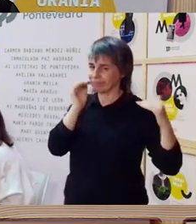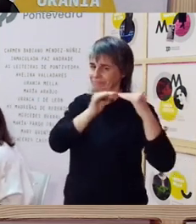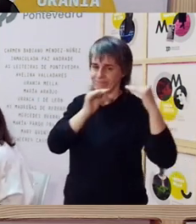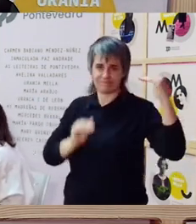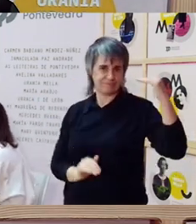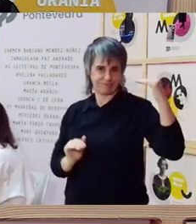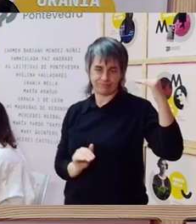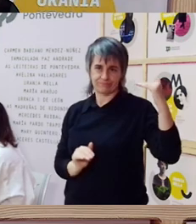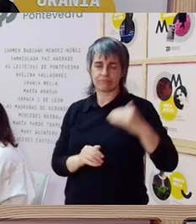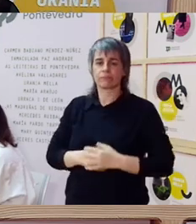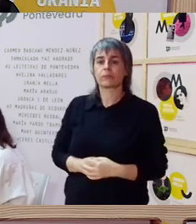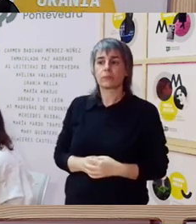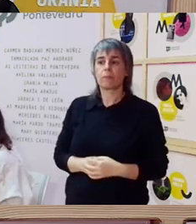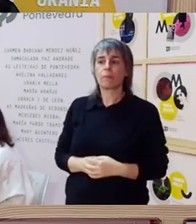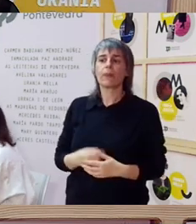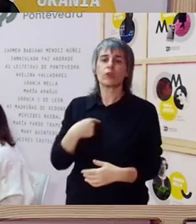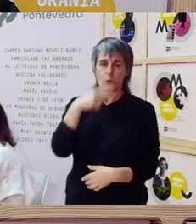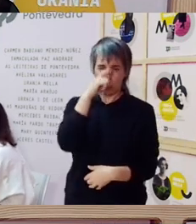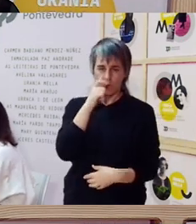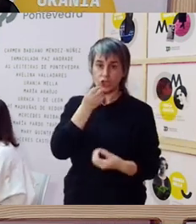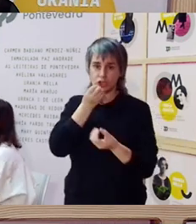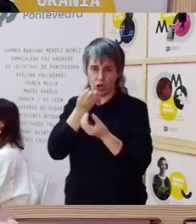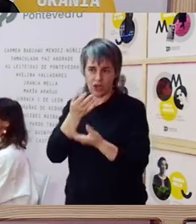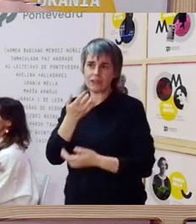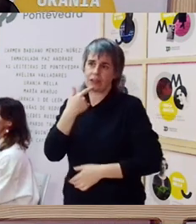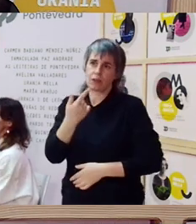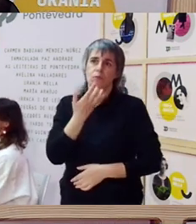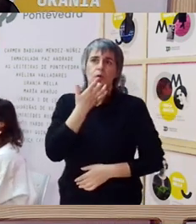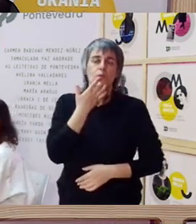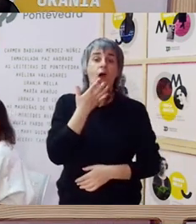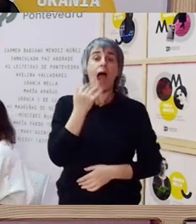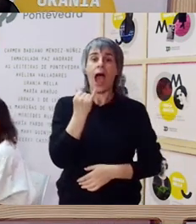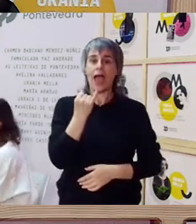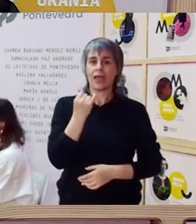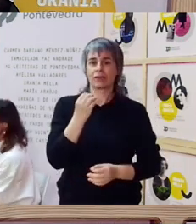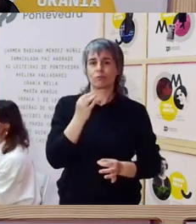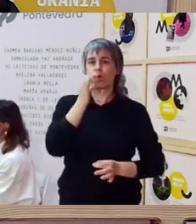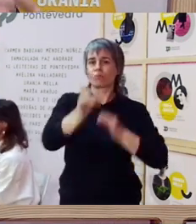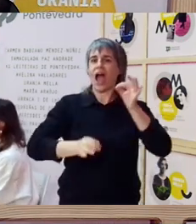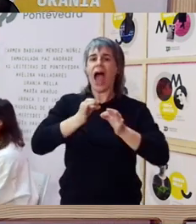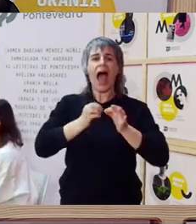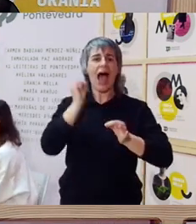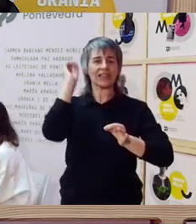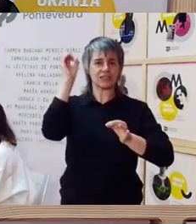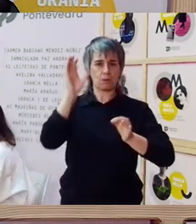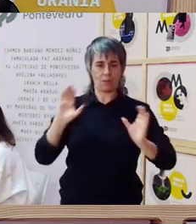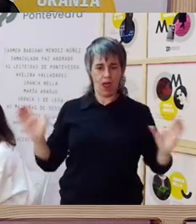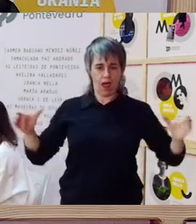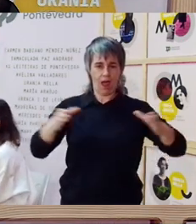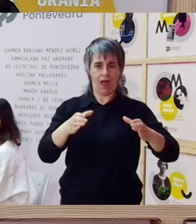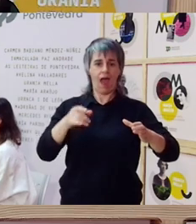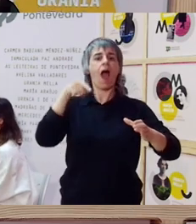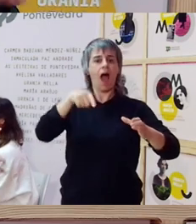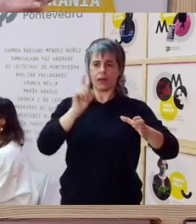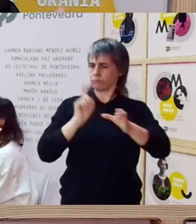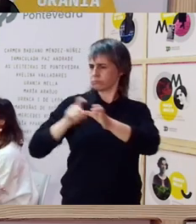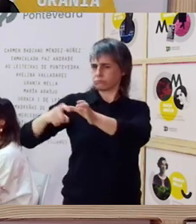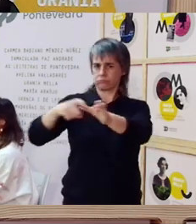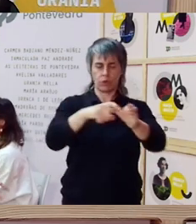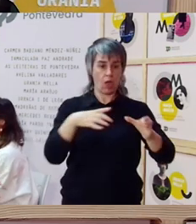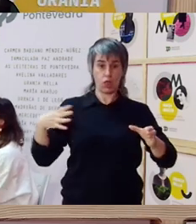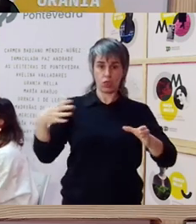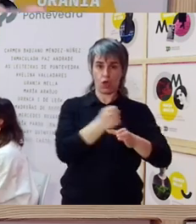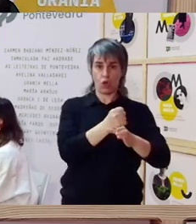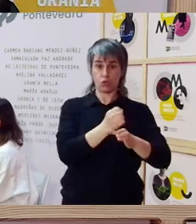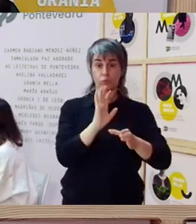din, bueno, está ben, tiñamos unha asamblea, na asamblea estábamos todas e todos, pero a asamblea acababa e había que volver a